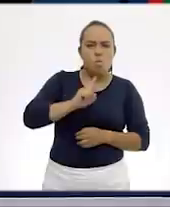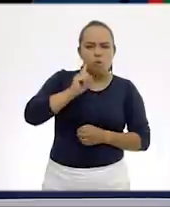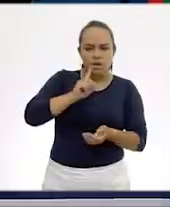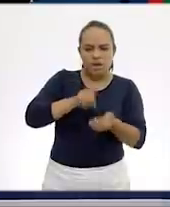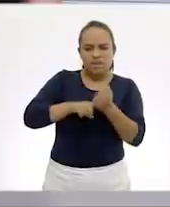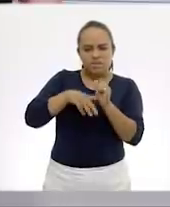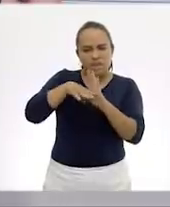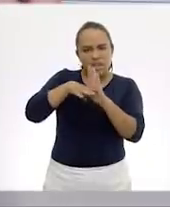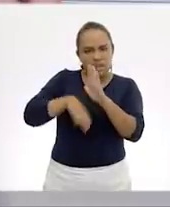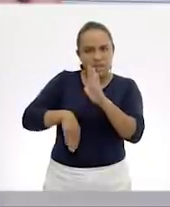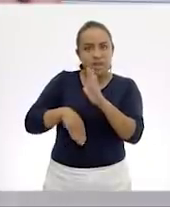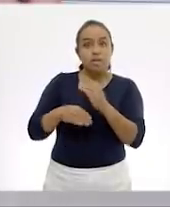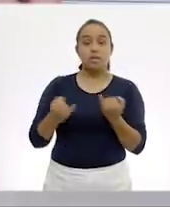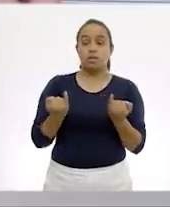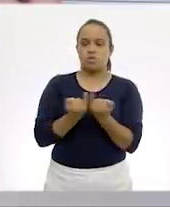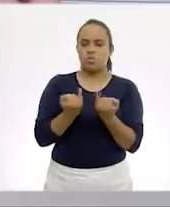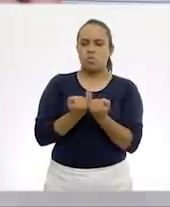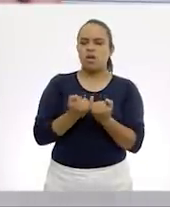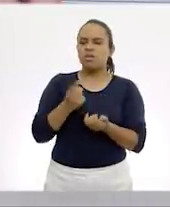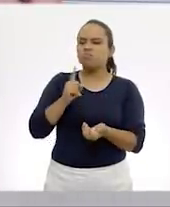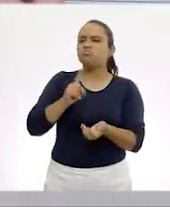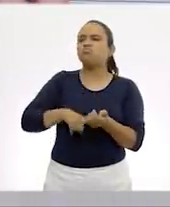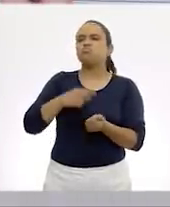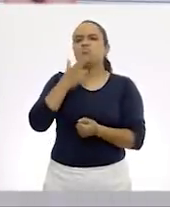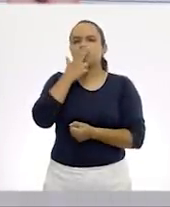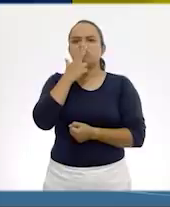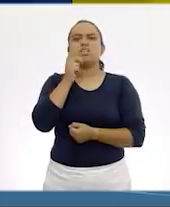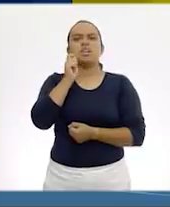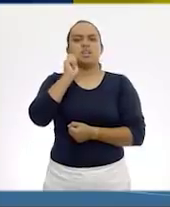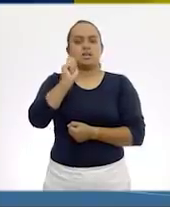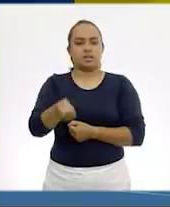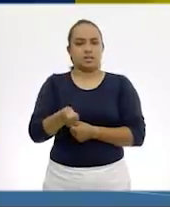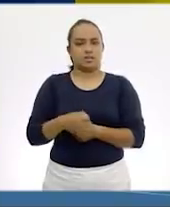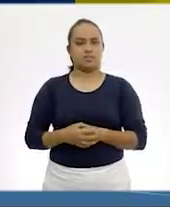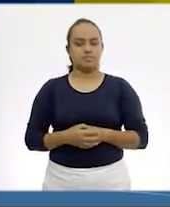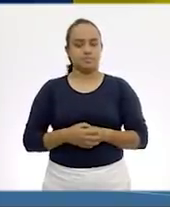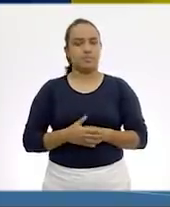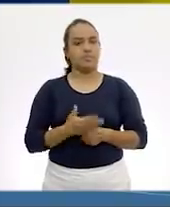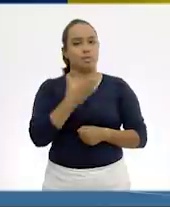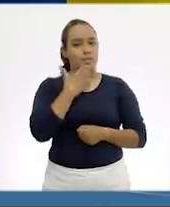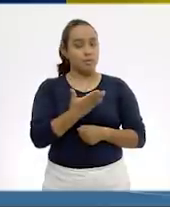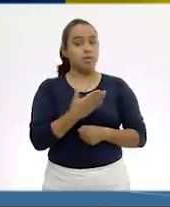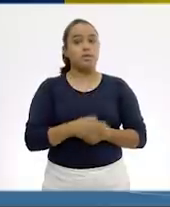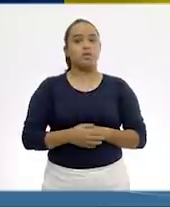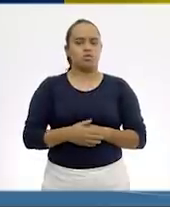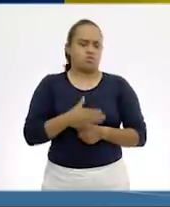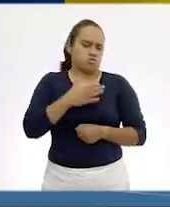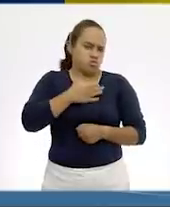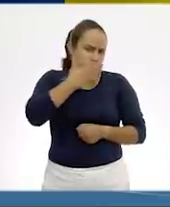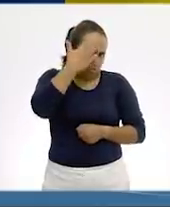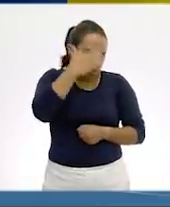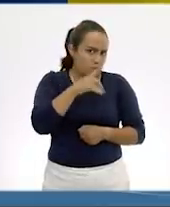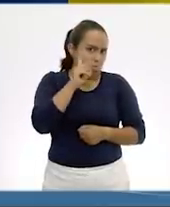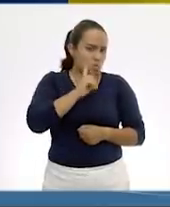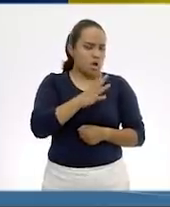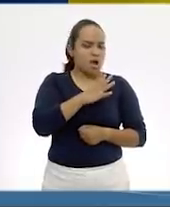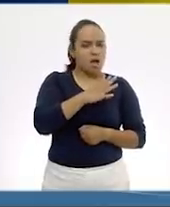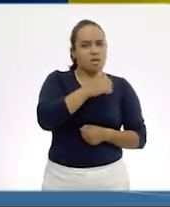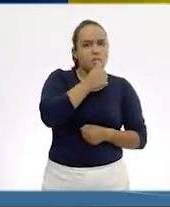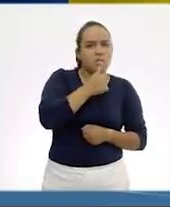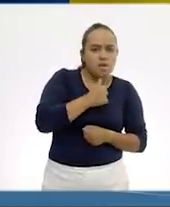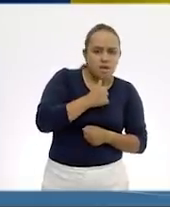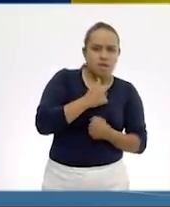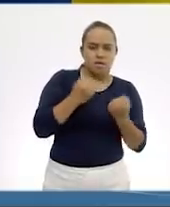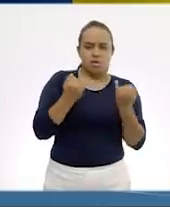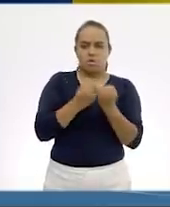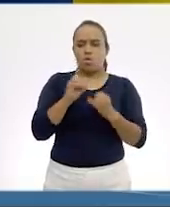mujeres y algunas de sus funciones. Bien, yo sé que las mujeres tienen vagina y ovarios